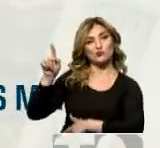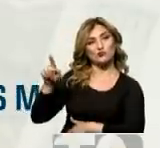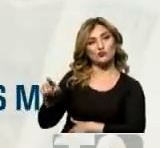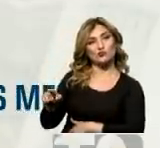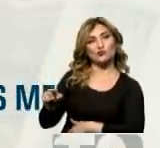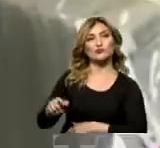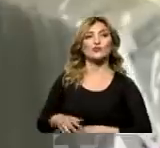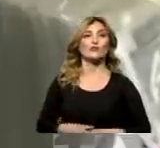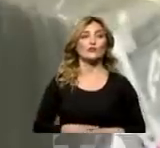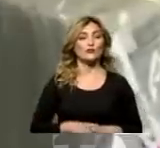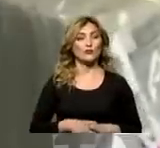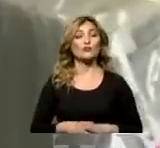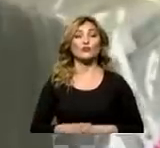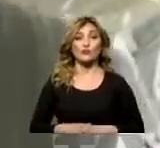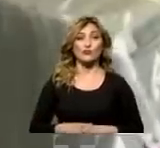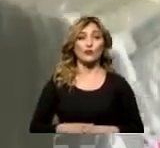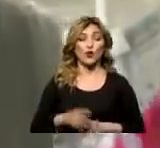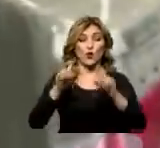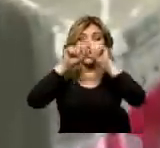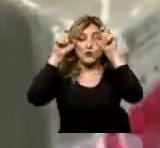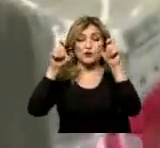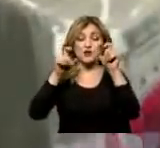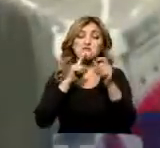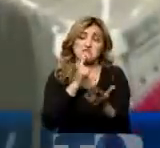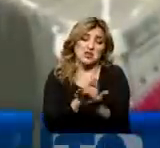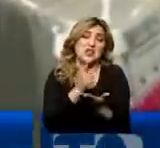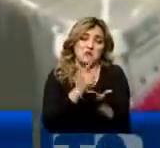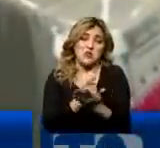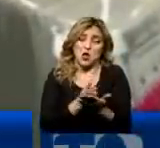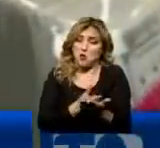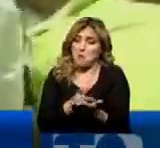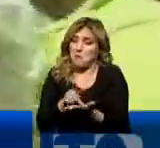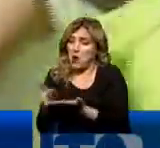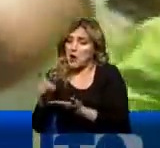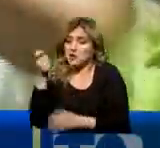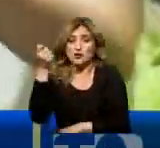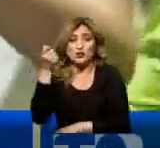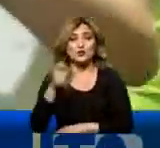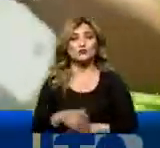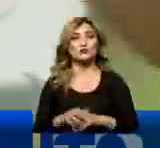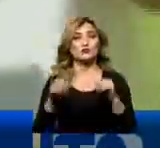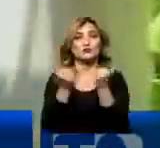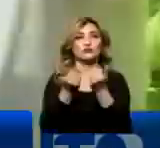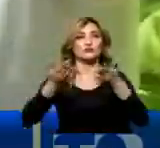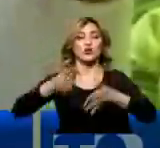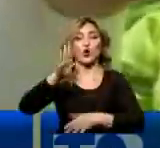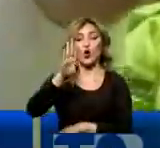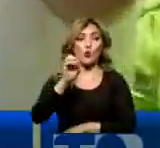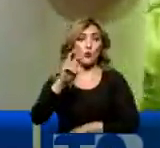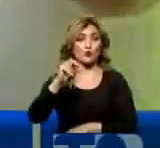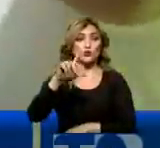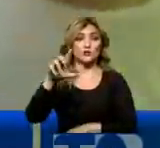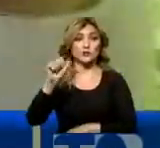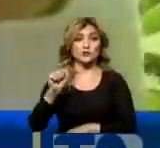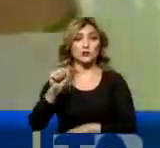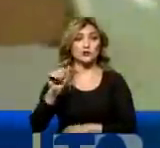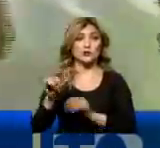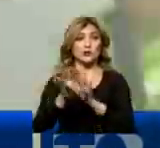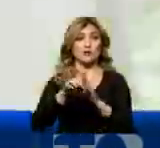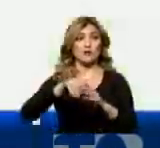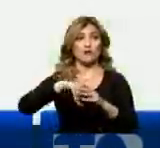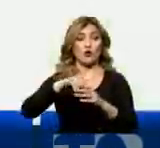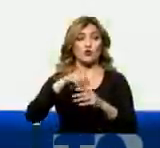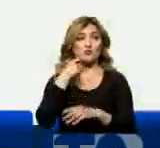Alexis Mera. Él es el único empresario que ha reconocido que entregó dinero. Mientras que la asambleísta Viviana Bonilla no negó la ilicitud de los